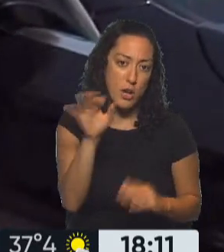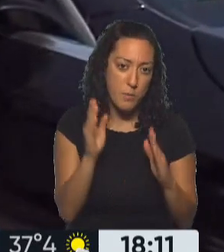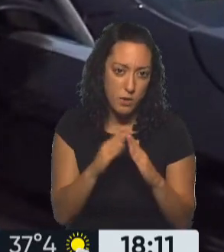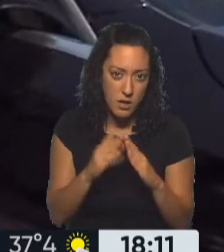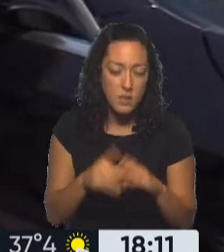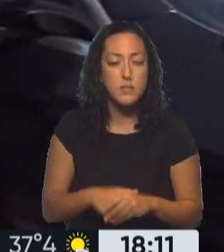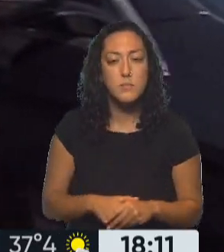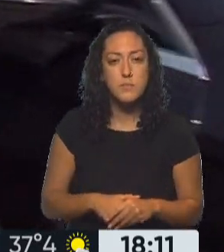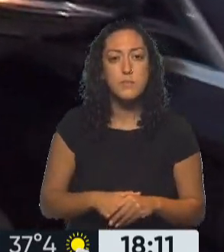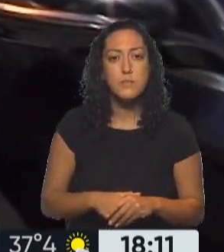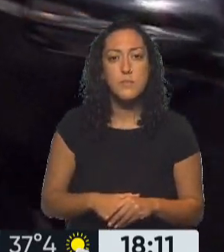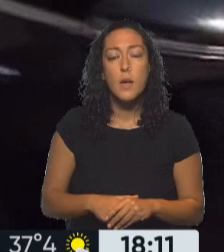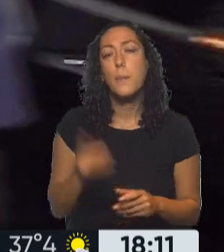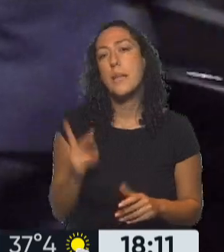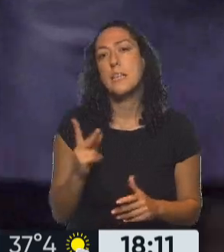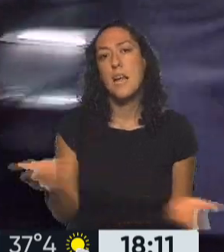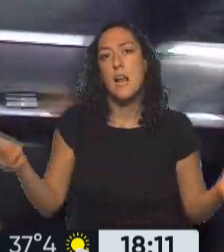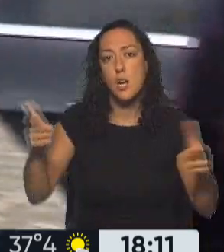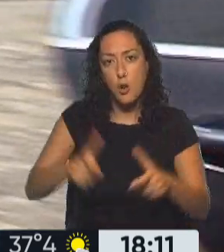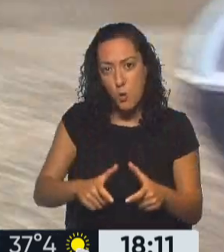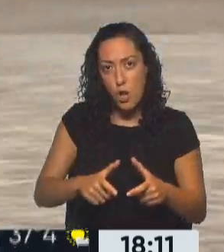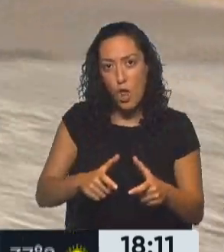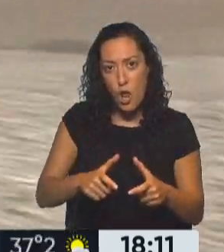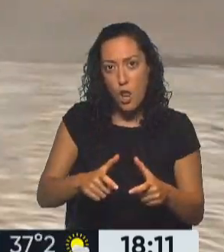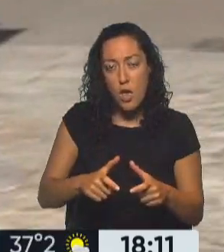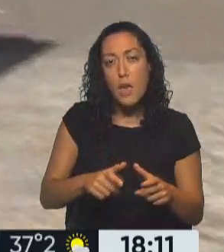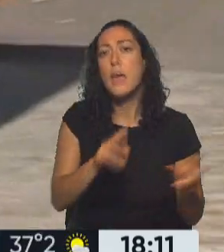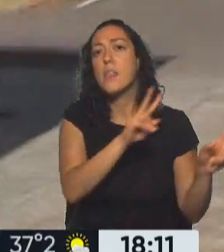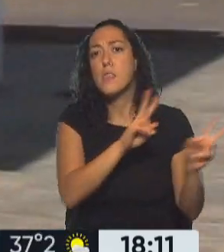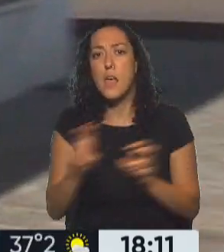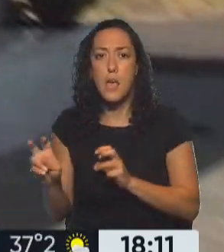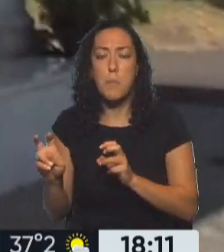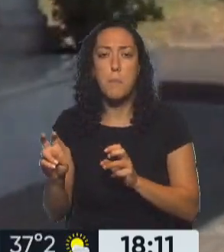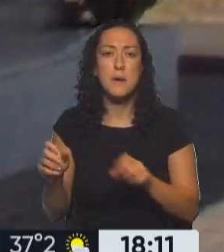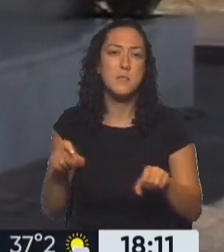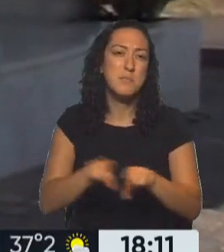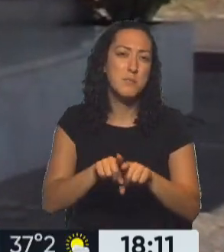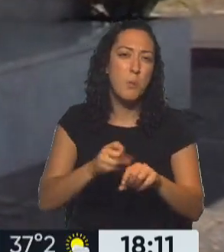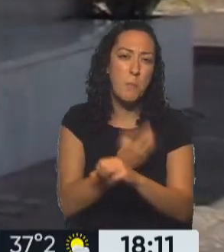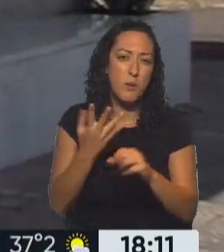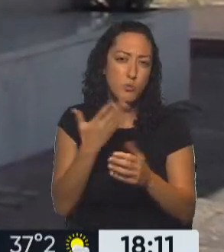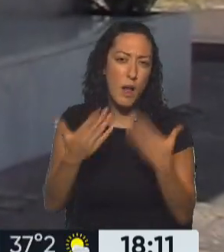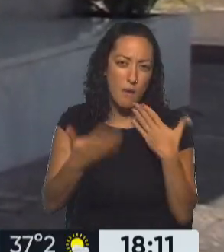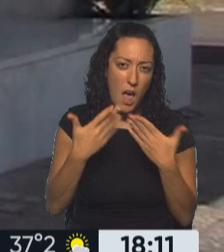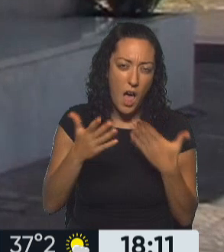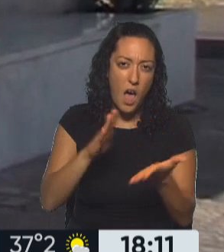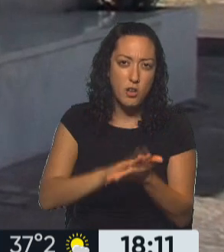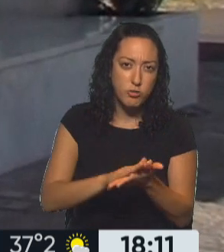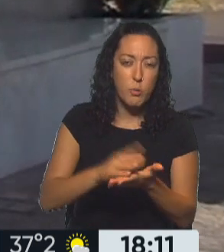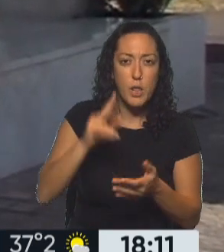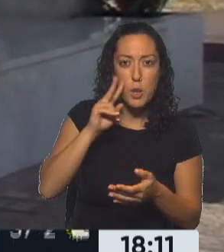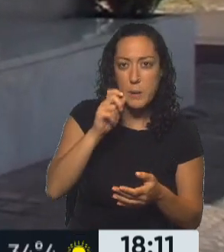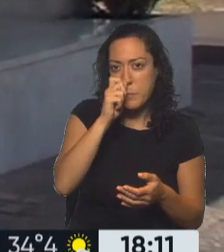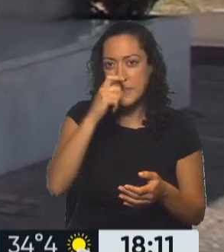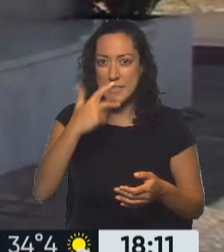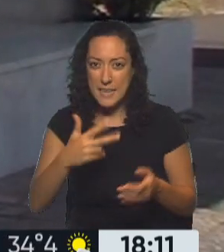Benítez. Mantuvieron una reunión bilateral y avanzaron sobre diferentes ejes del Mercosur de cara al primer semestre de